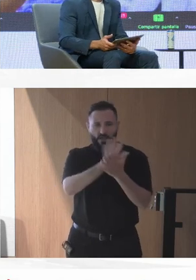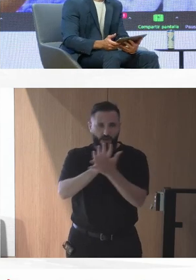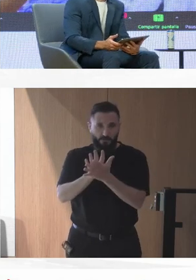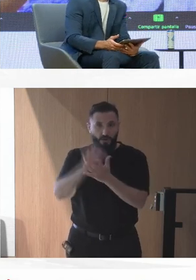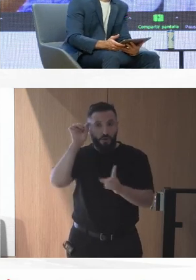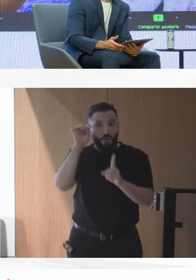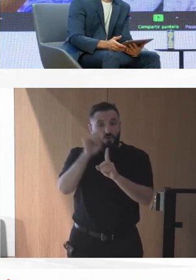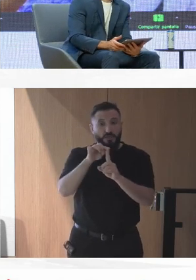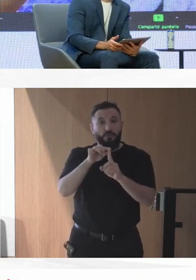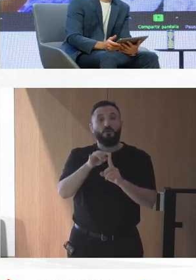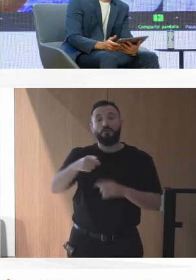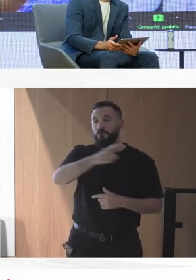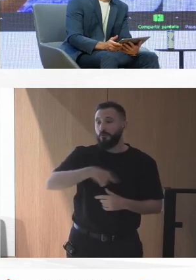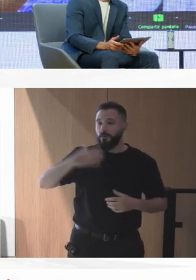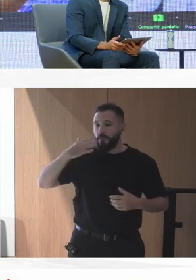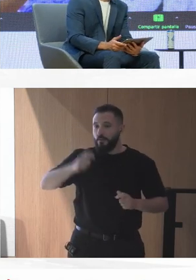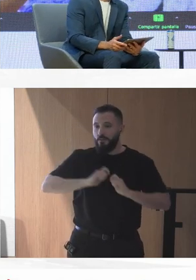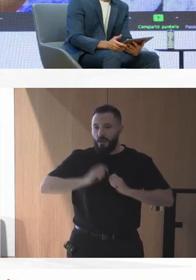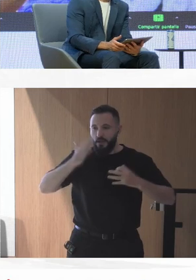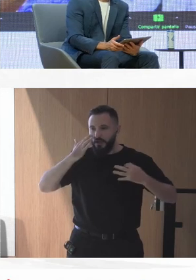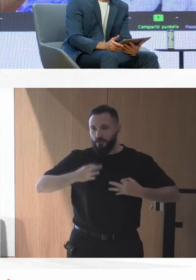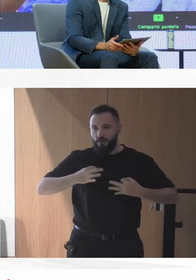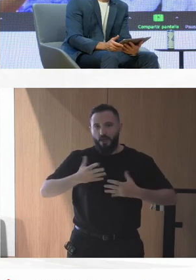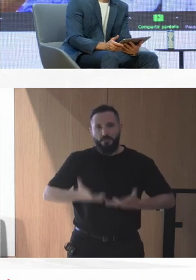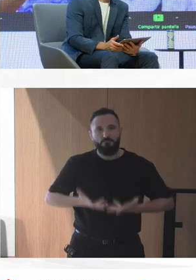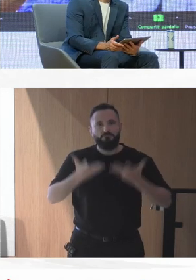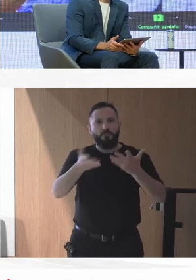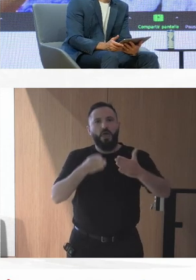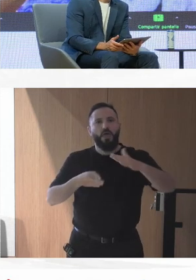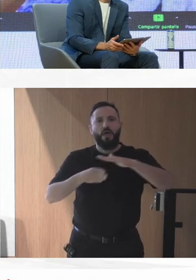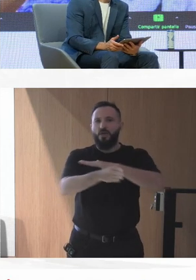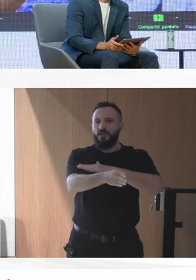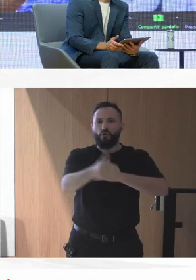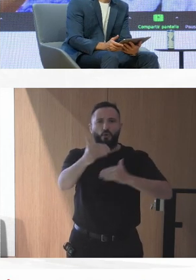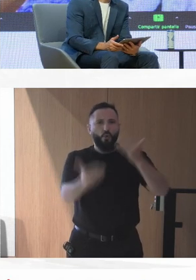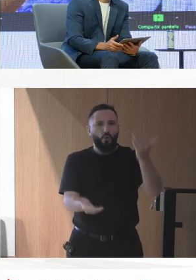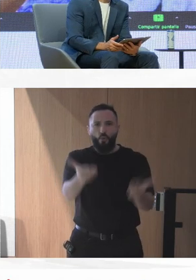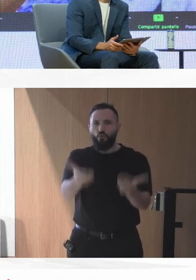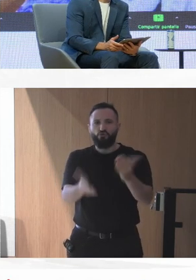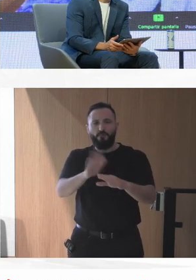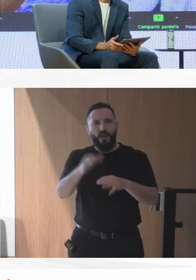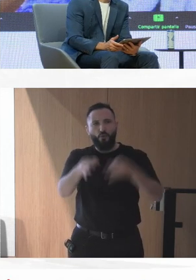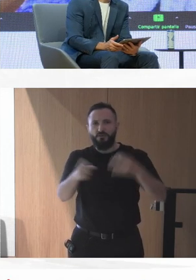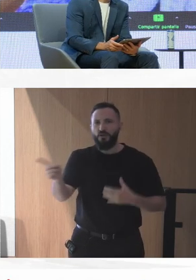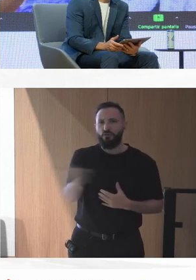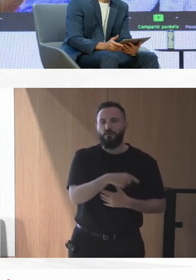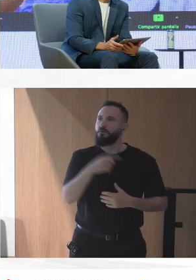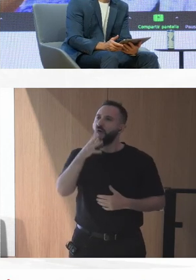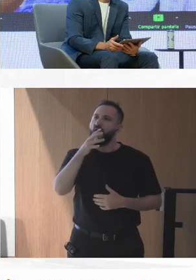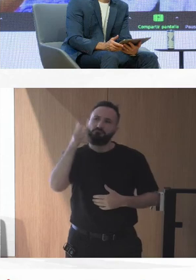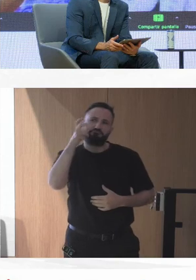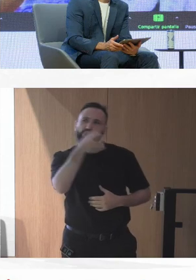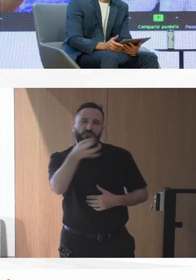para poder asegurarnos de proporcionar un acceso justo a la justicia. Te oímos bien, Roxana. Sí,